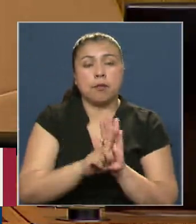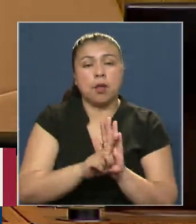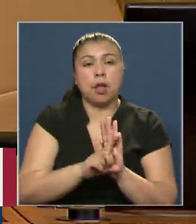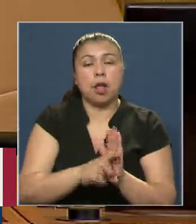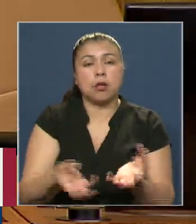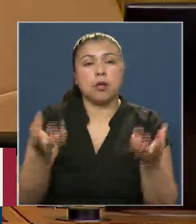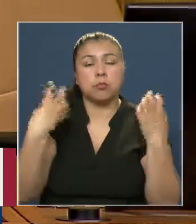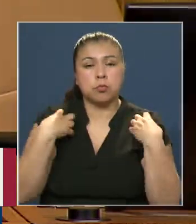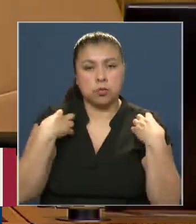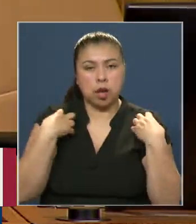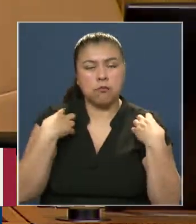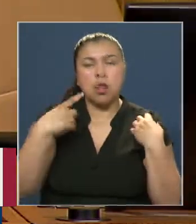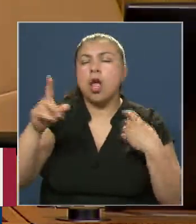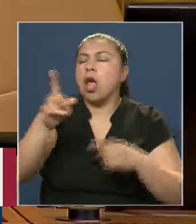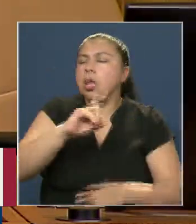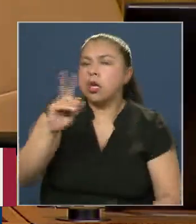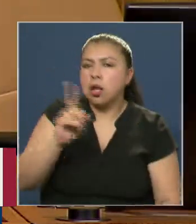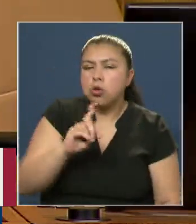realidad imposible de ocultar,